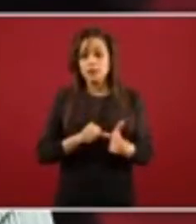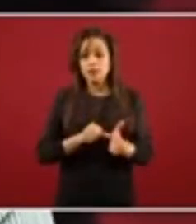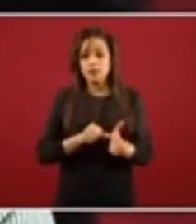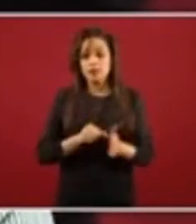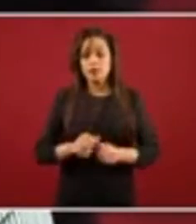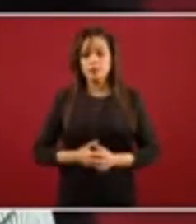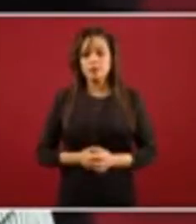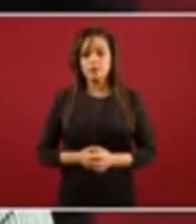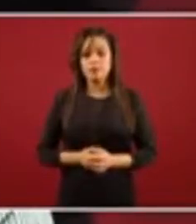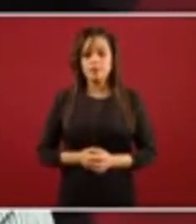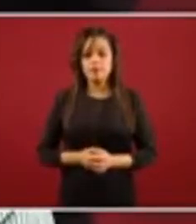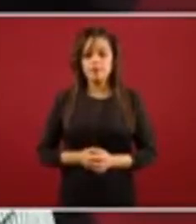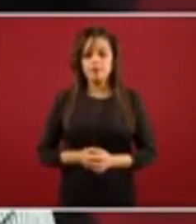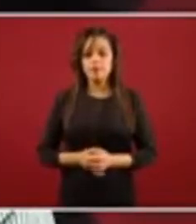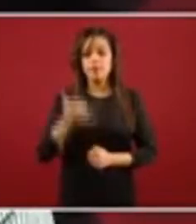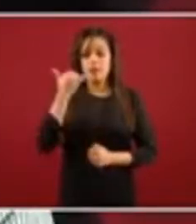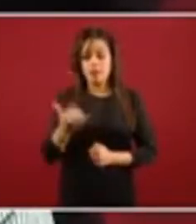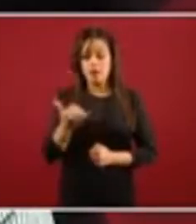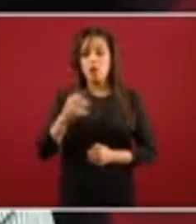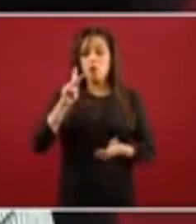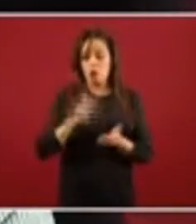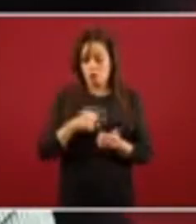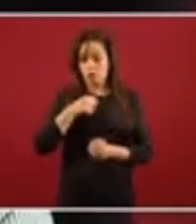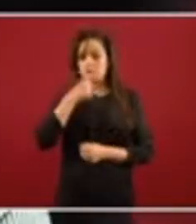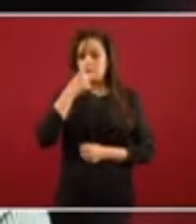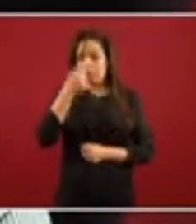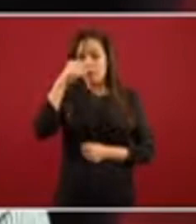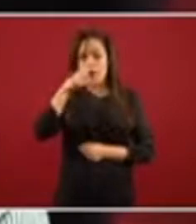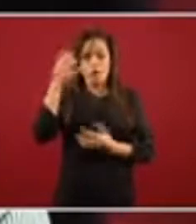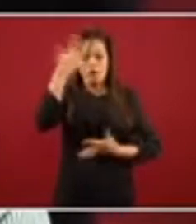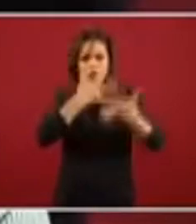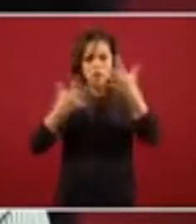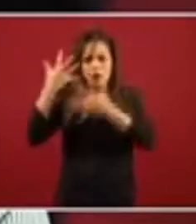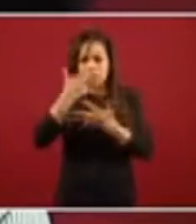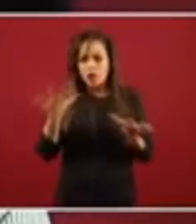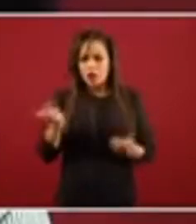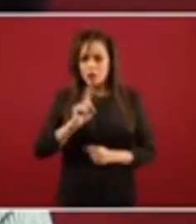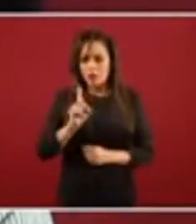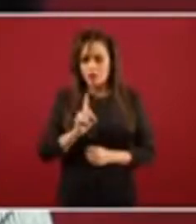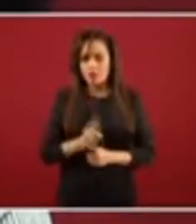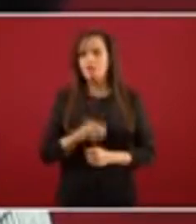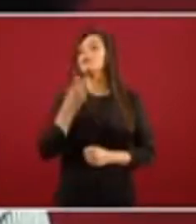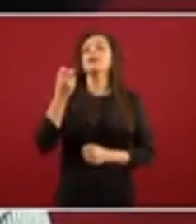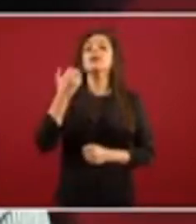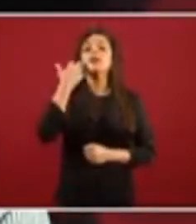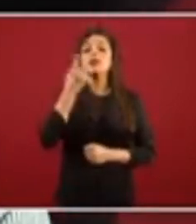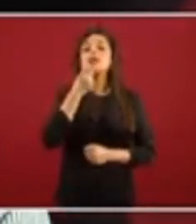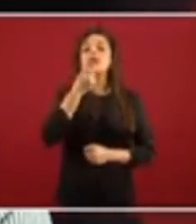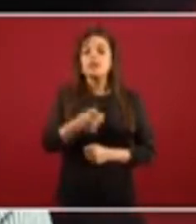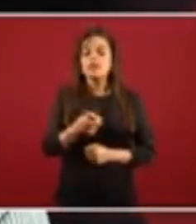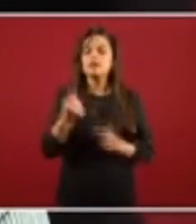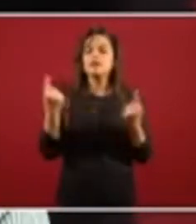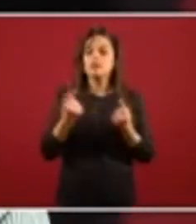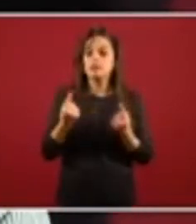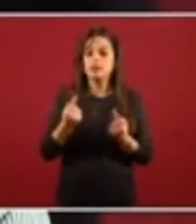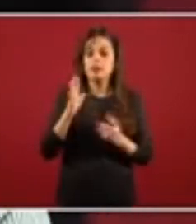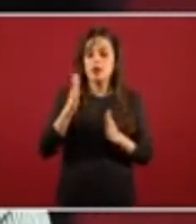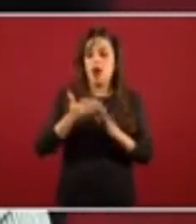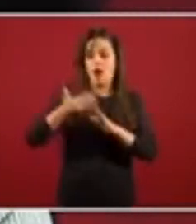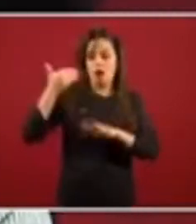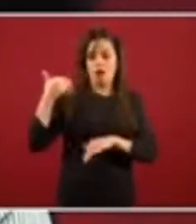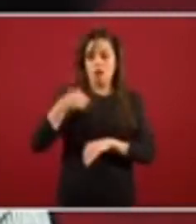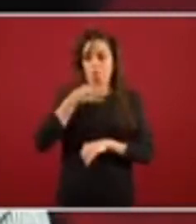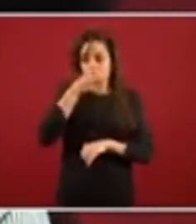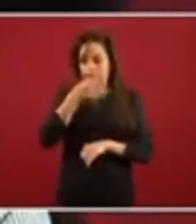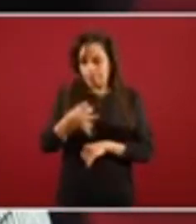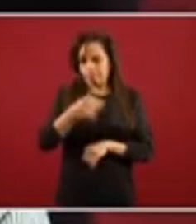Retomo también, para que no haya confusión alguna, que esto no significa, como lo hemos dicho desde el principio, que